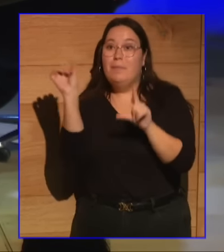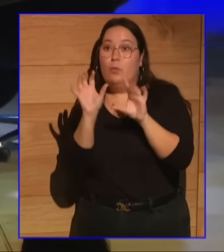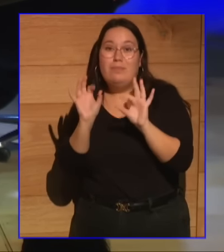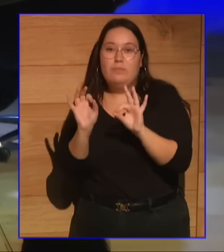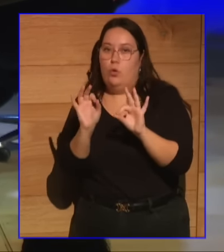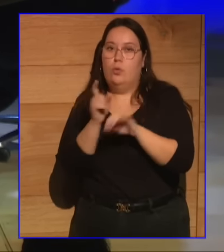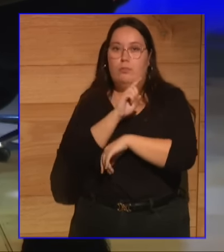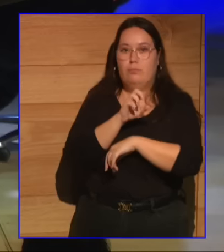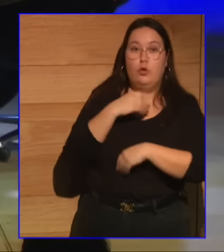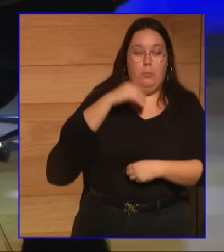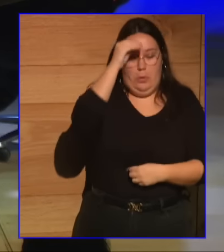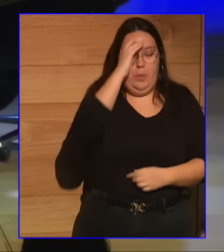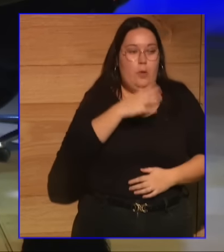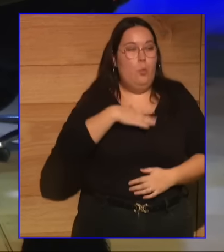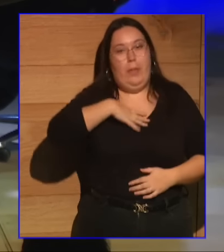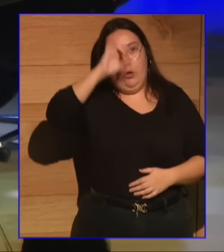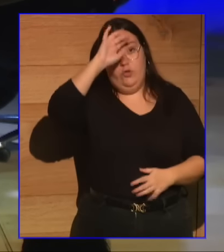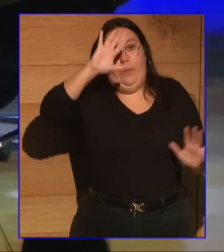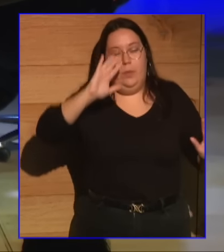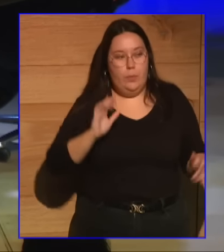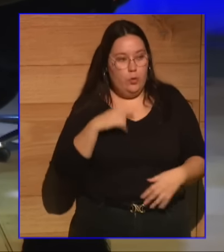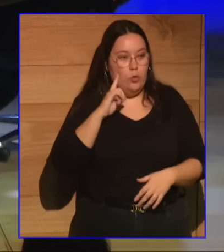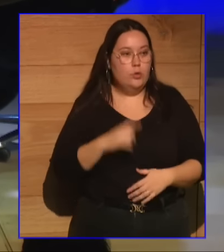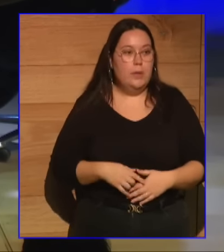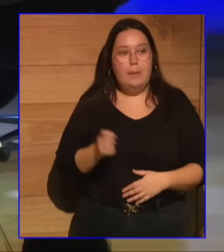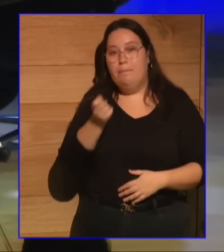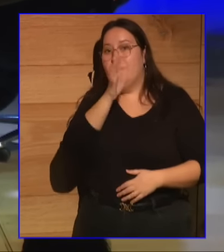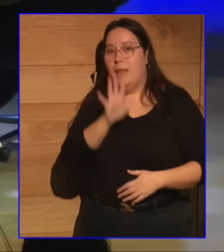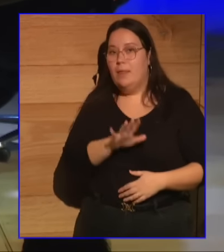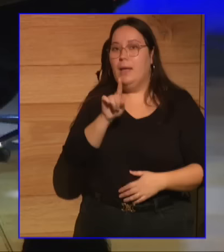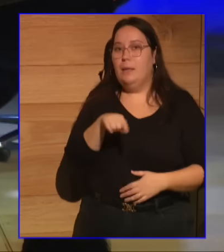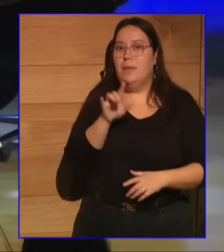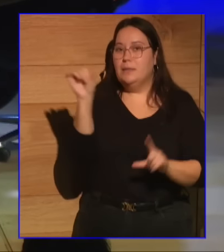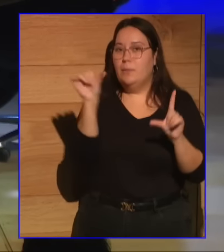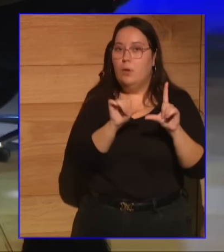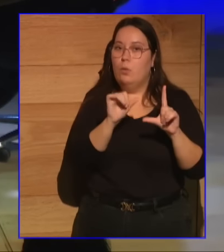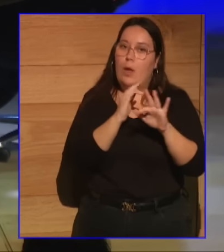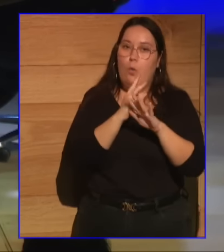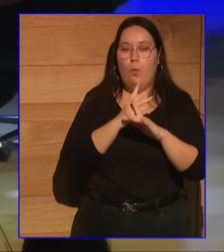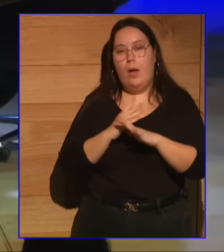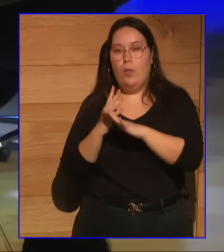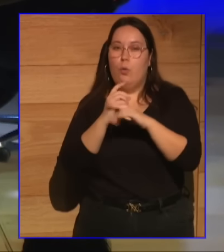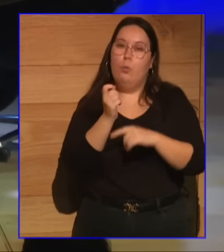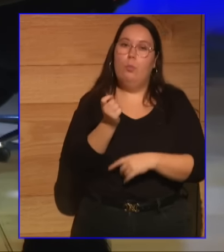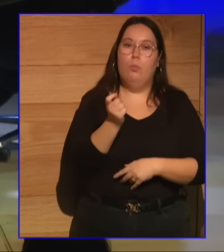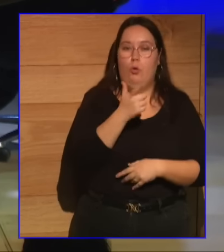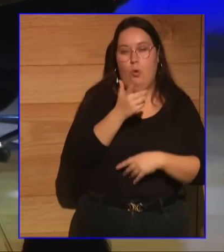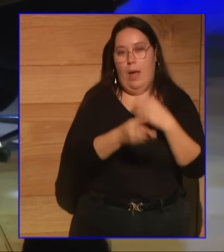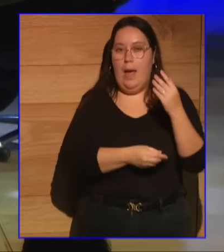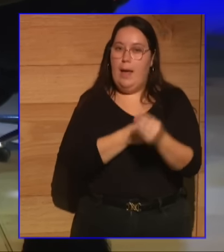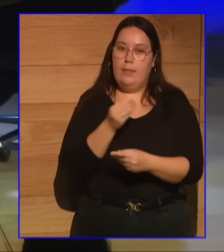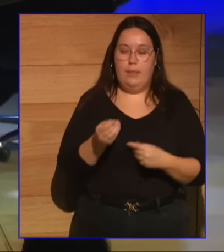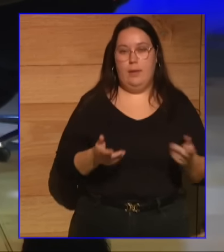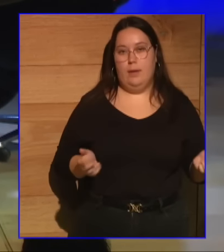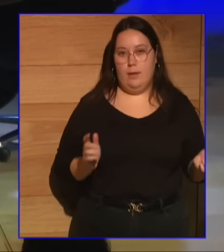en sí. Me daba la impresión, a lo mejor me estoy flipando y ya está, pero me daba la impresión de que también en esta peli han jugado a hacer eso